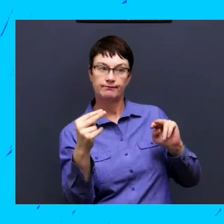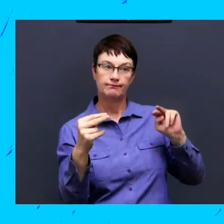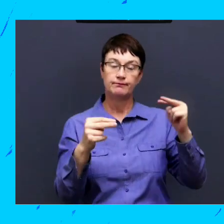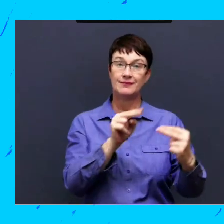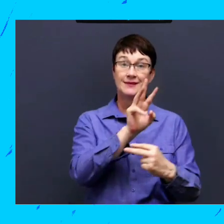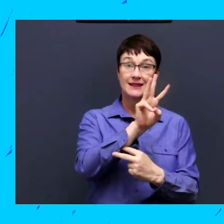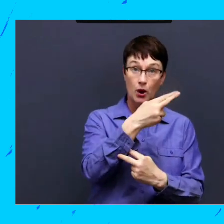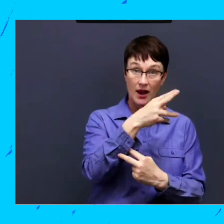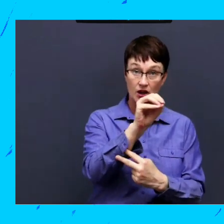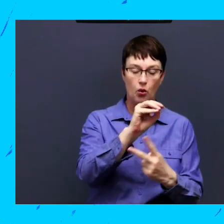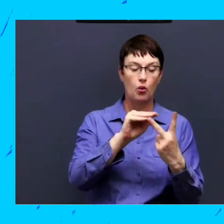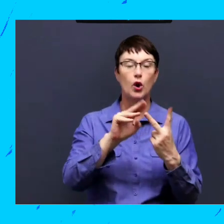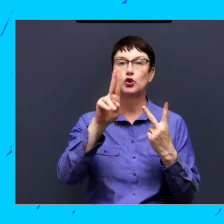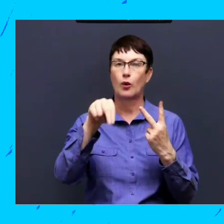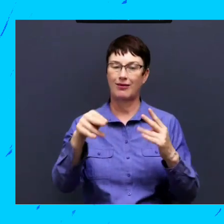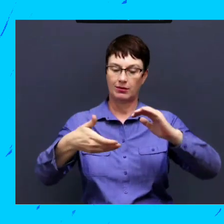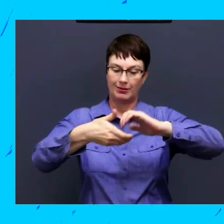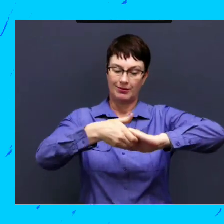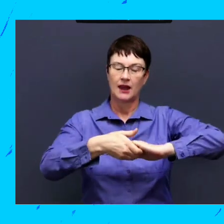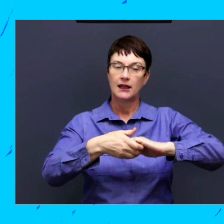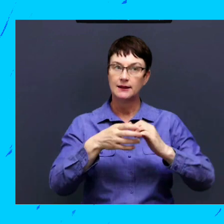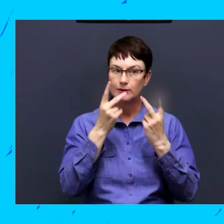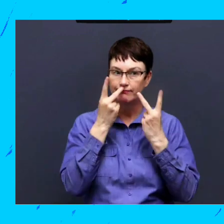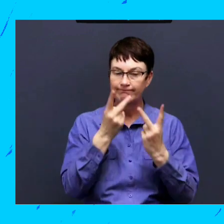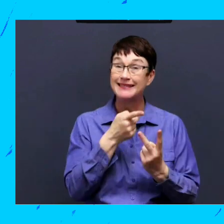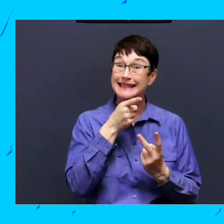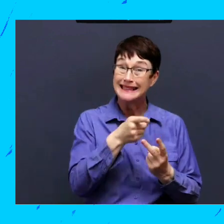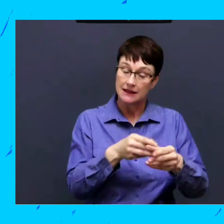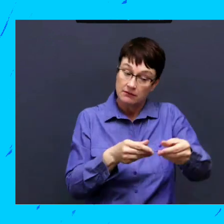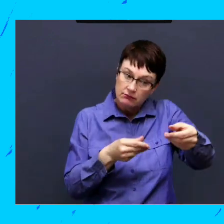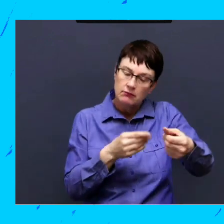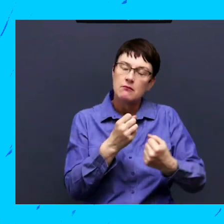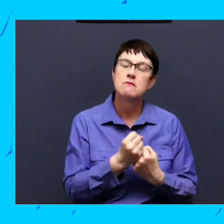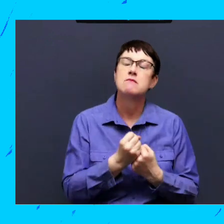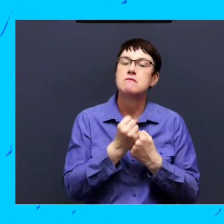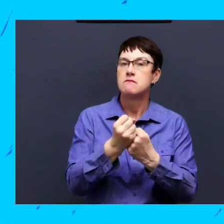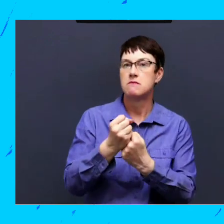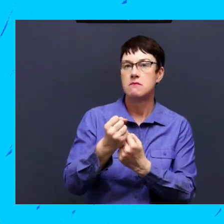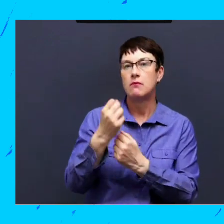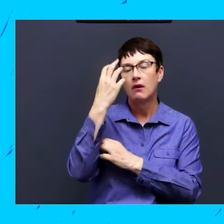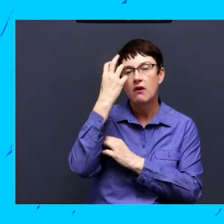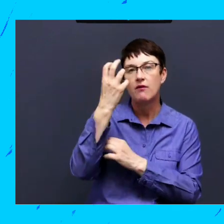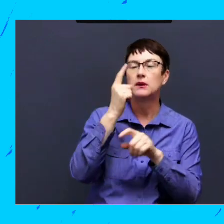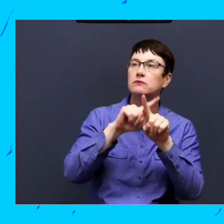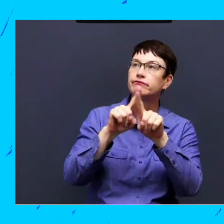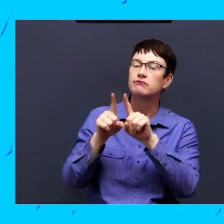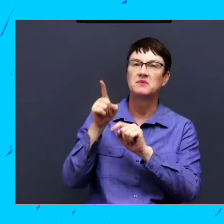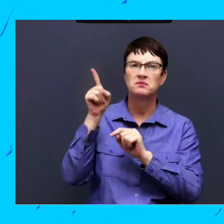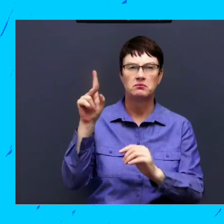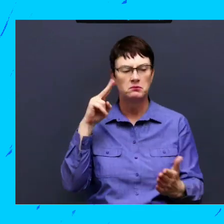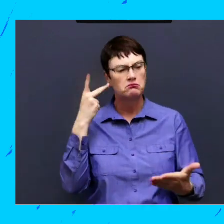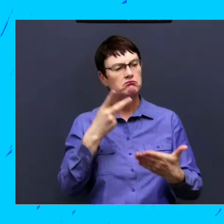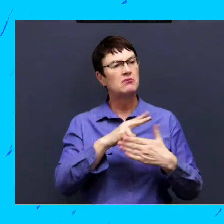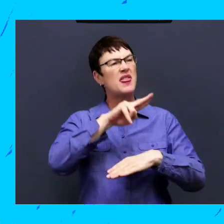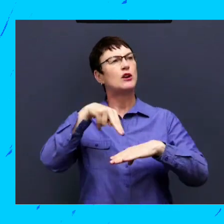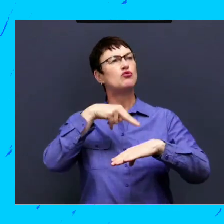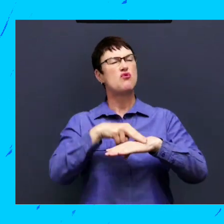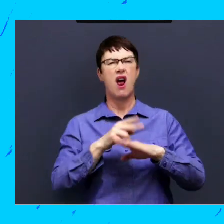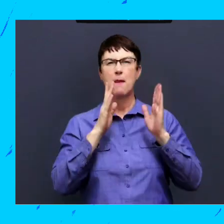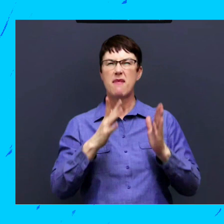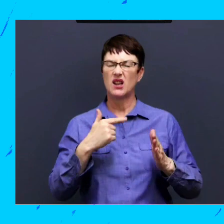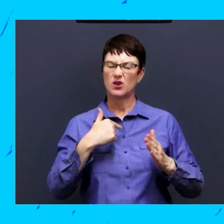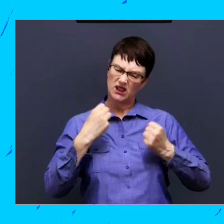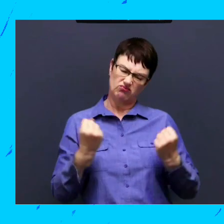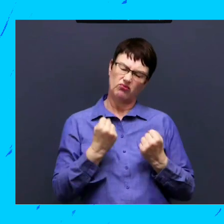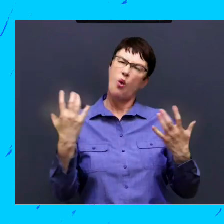OMS y una Naciones Unidas, ¿no? Y establece estrategias para responder a esos problemas. La primera edición fue